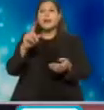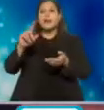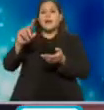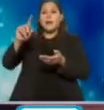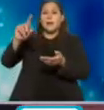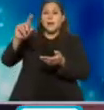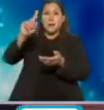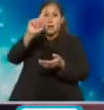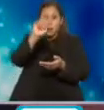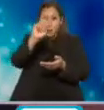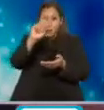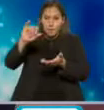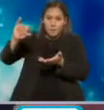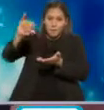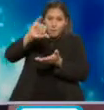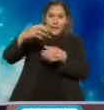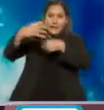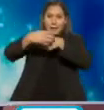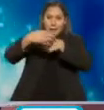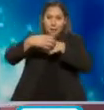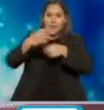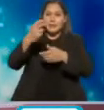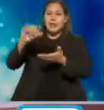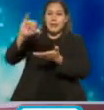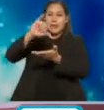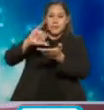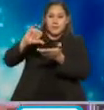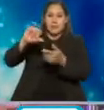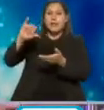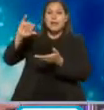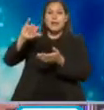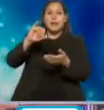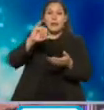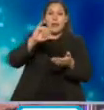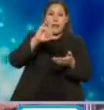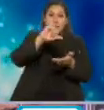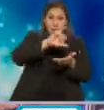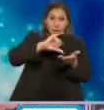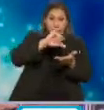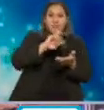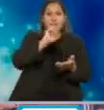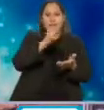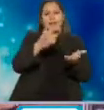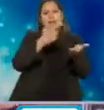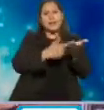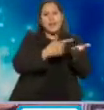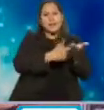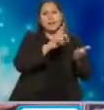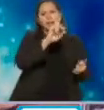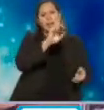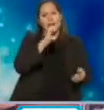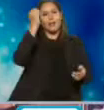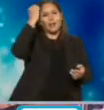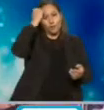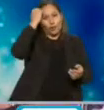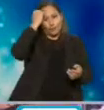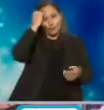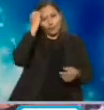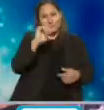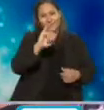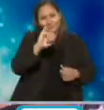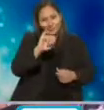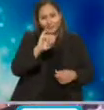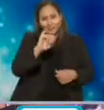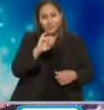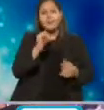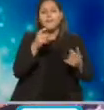llama aceite. O sea que el aceite de coco en realidad es grasa de coco. Puede ser porque una grasa a temperatura de coco, ambiente sí, siempre así se es. solidifica, Pero